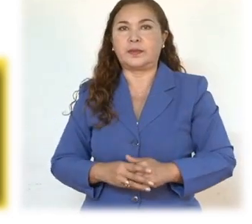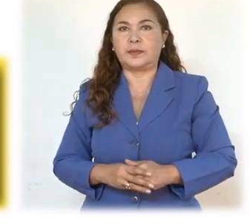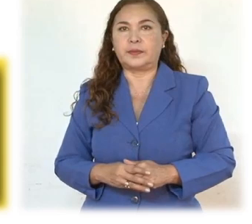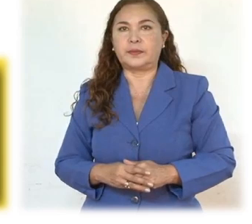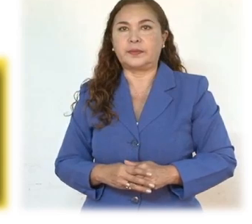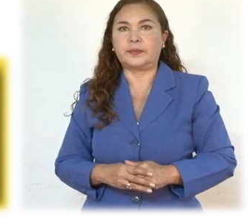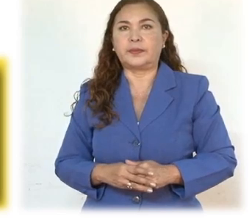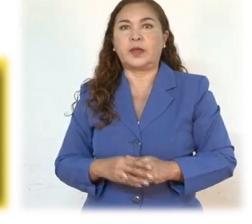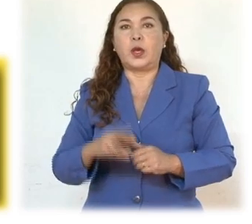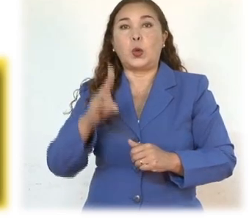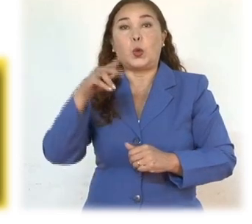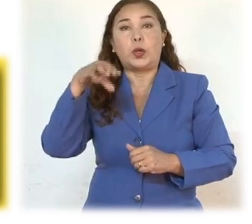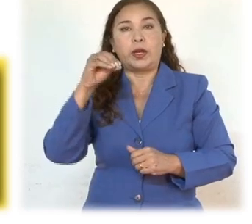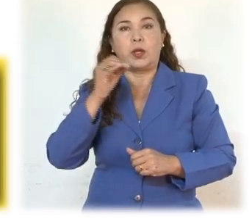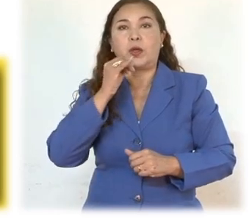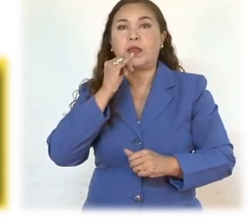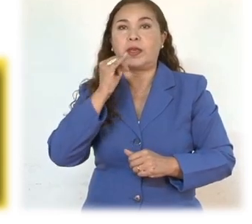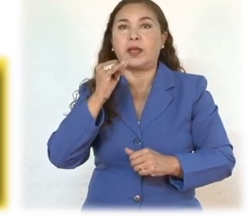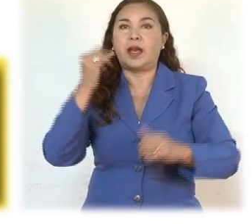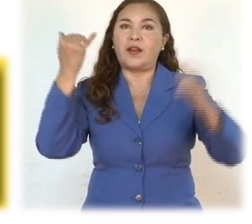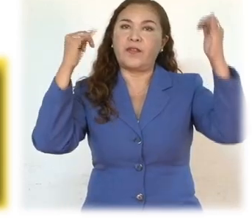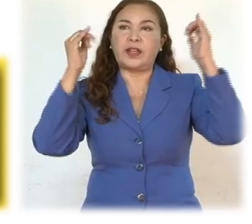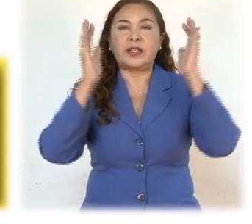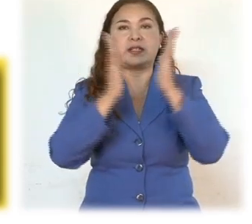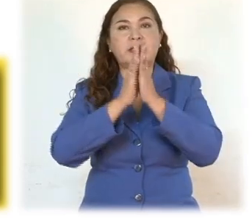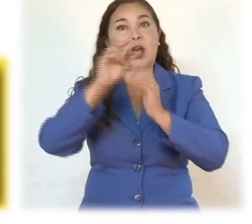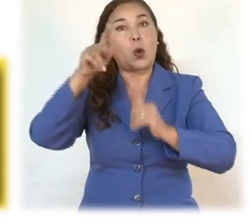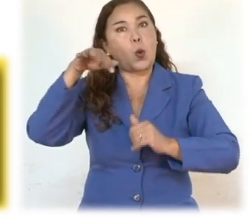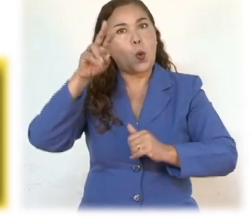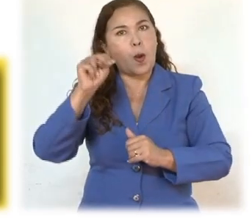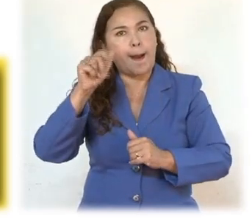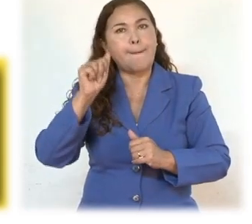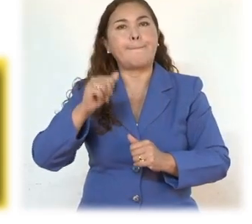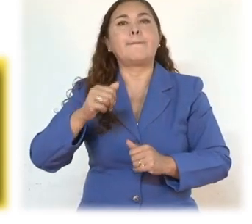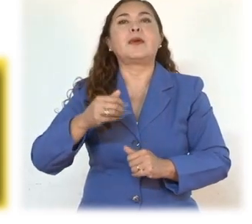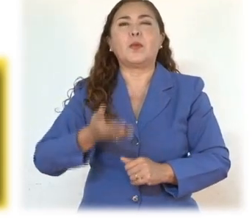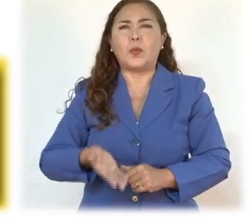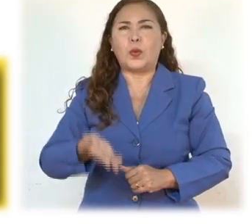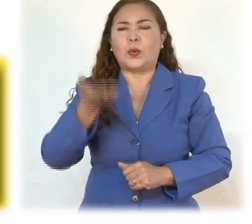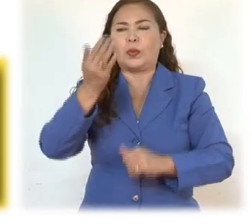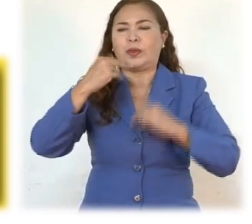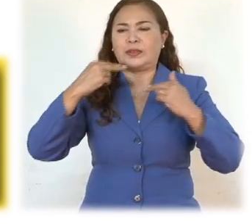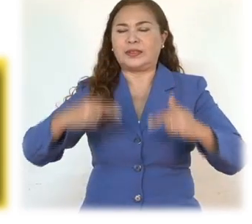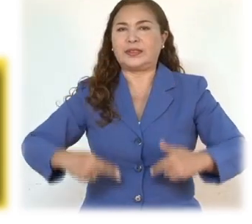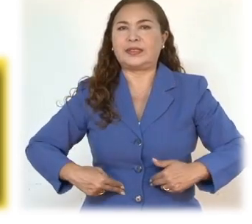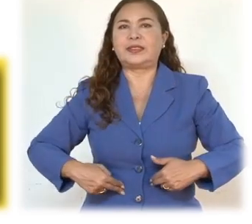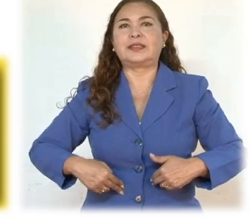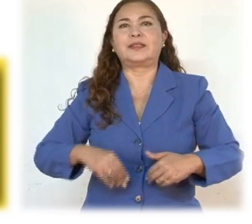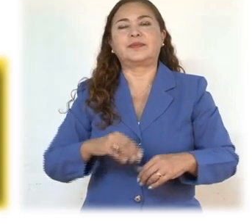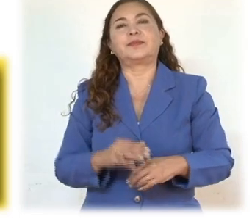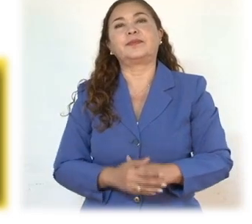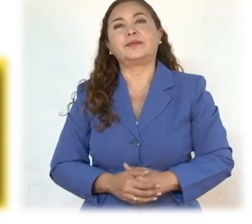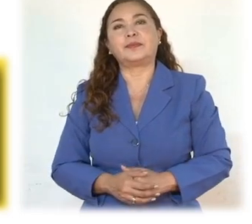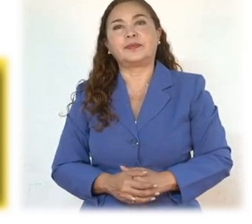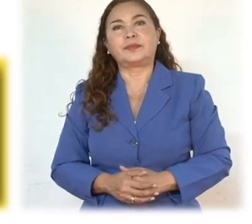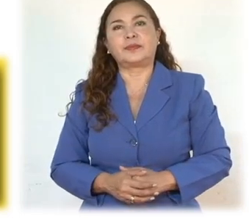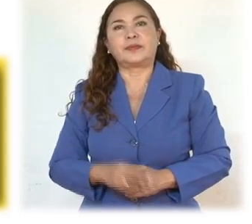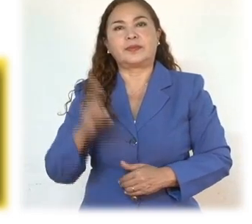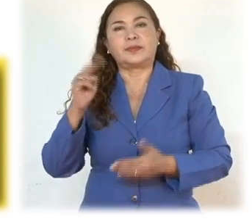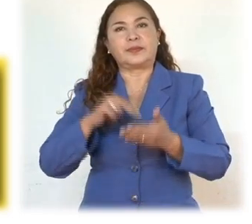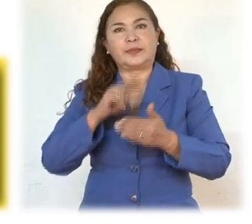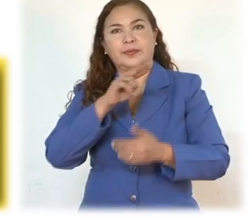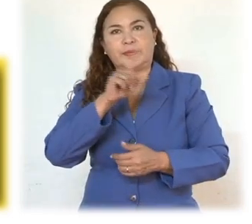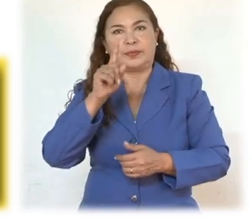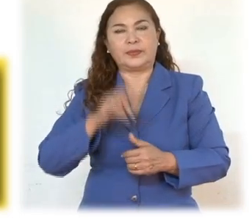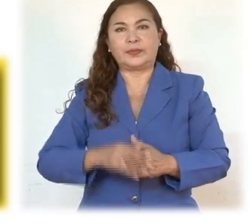1947 la UNESCO declara la fiesta de San Juan como patrimonio cultural inmaterial de la humanidad